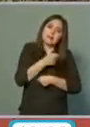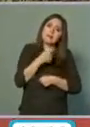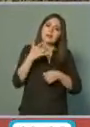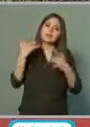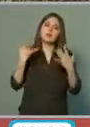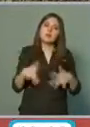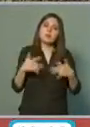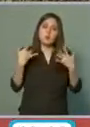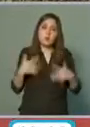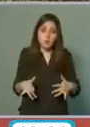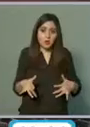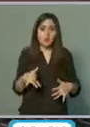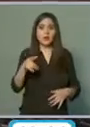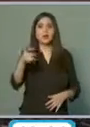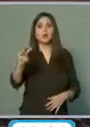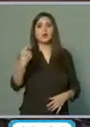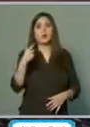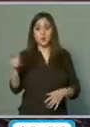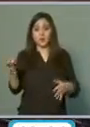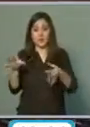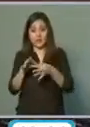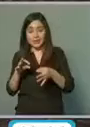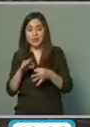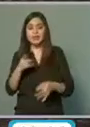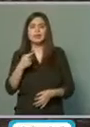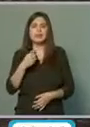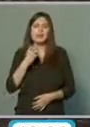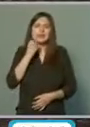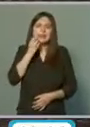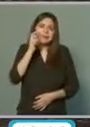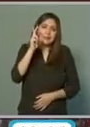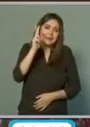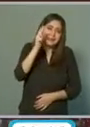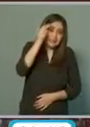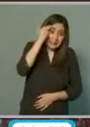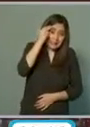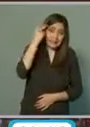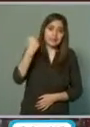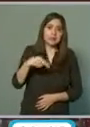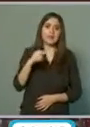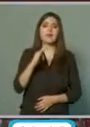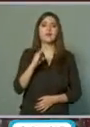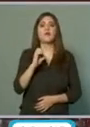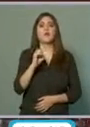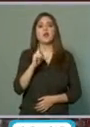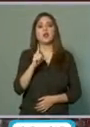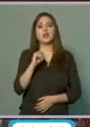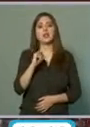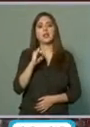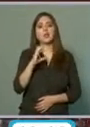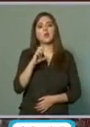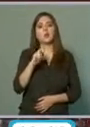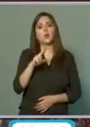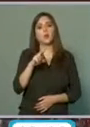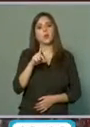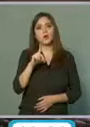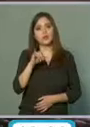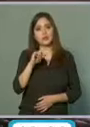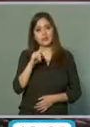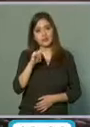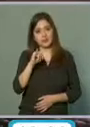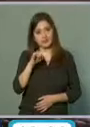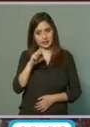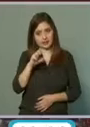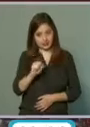entierra. entierra. Y los 2 centímetros... ¡Ay, qué horror! Se llama foliculitis y es Ok. Se porque inflama el el